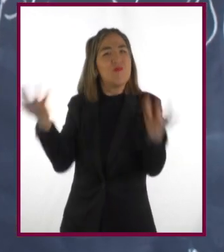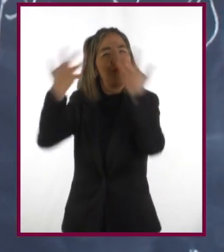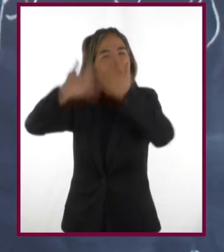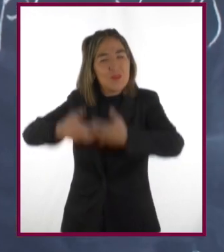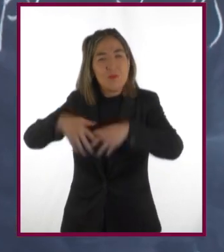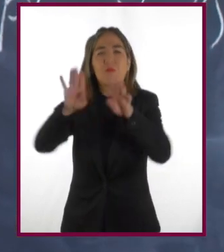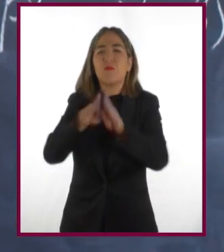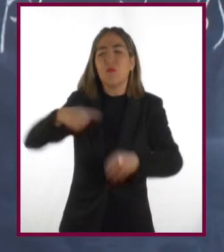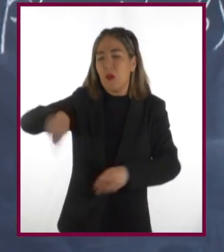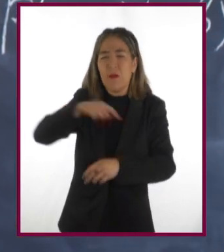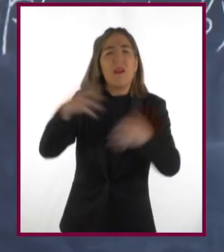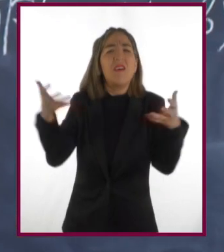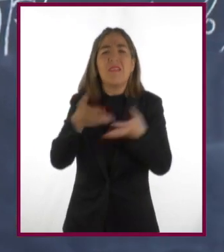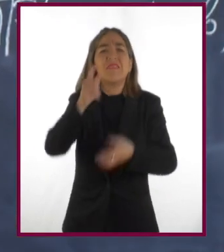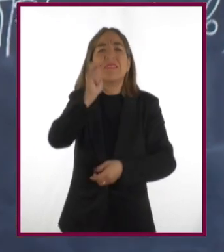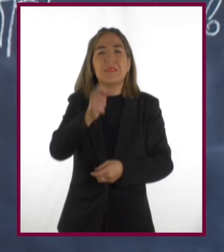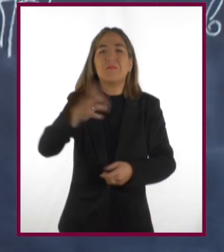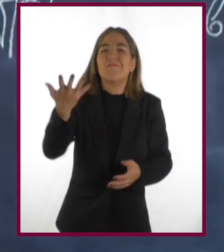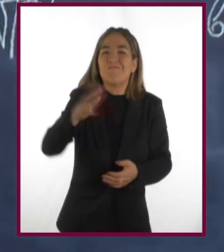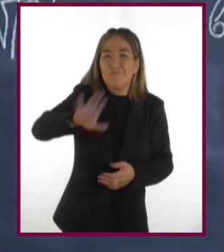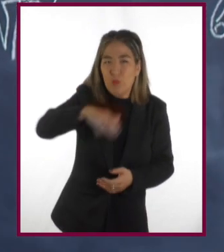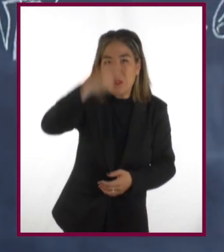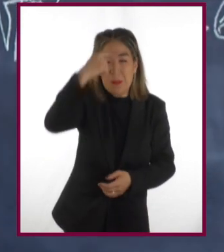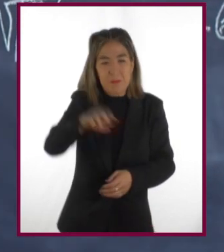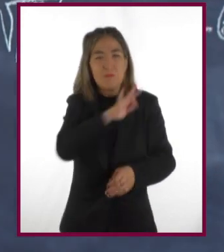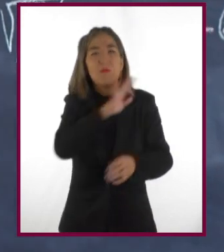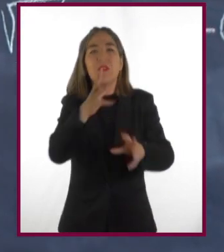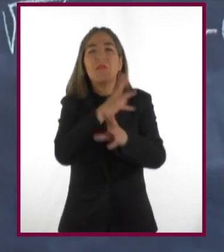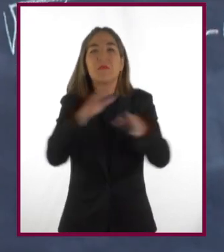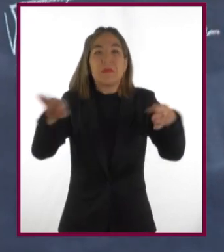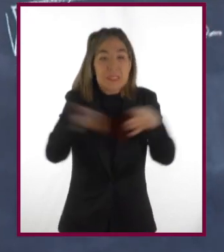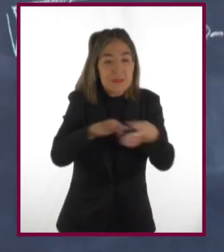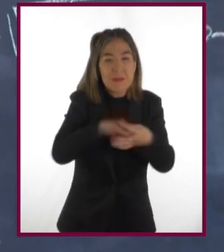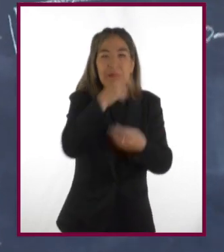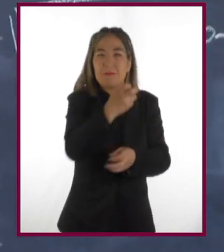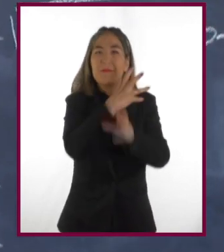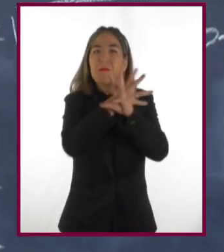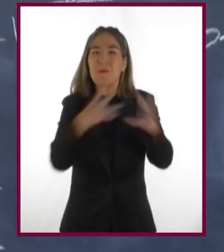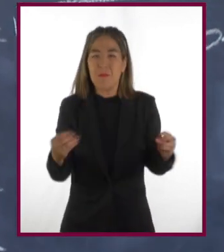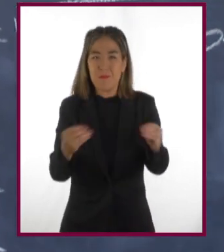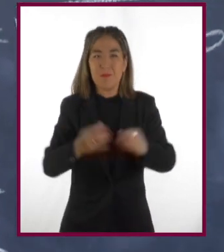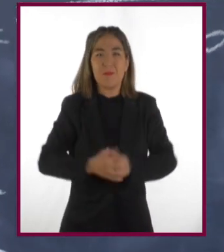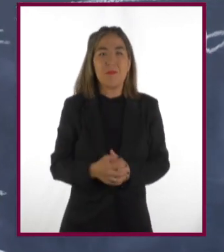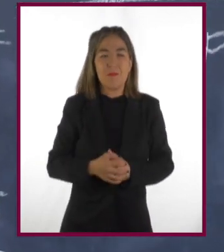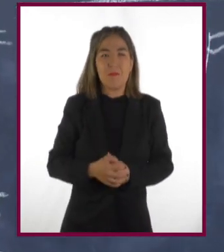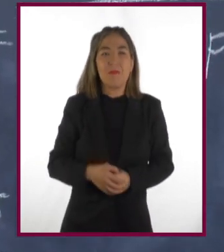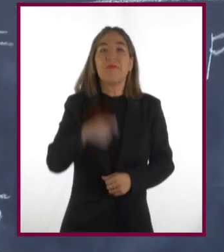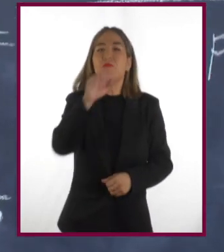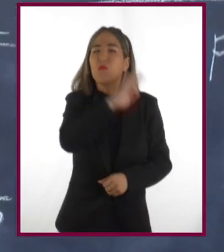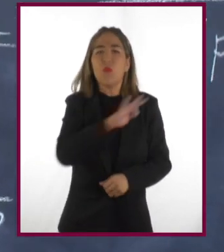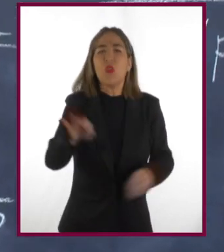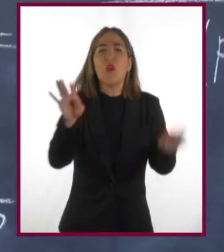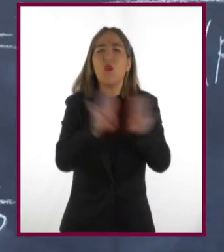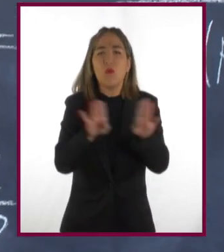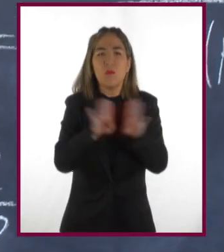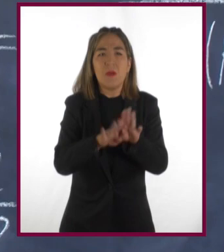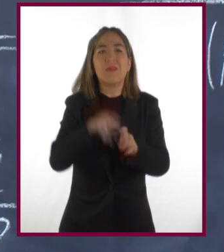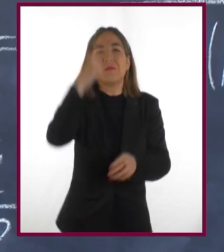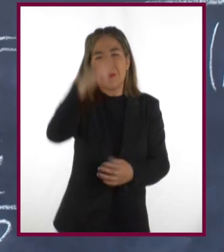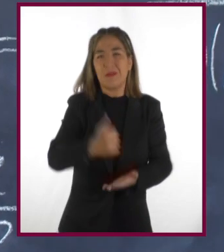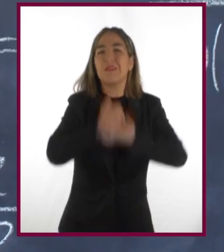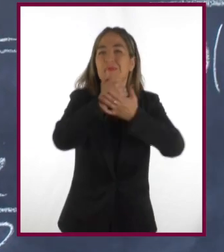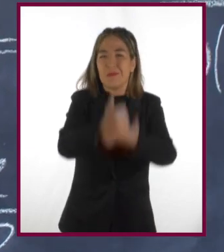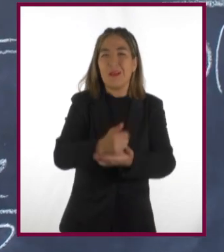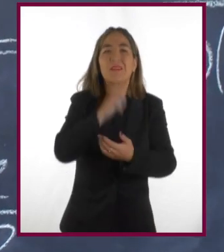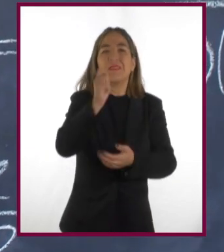Actualmente lo que nosotros hacemos es tratar de buscar soluciones aproximadas a estas ecuaciones, y para poder hacer esto nos